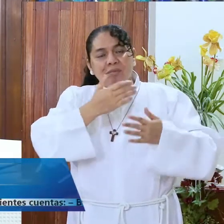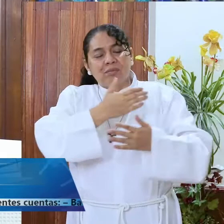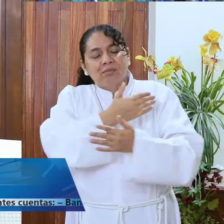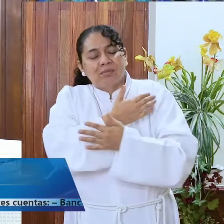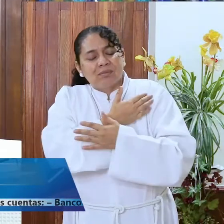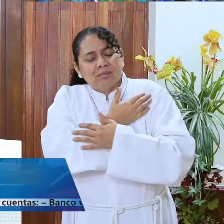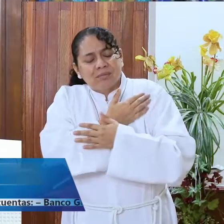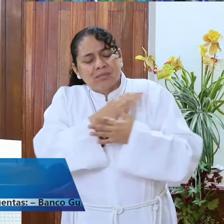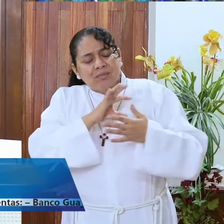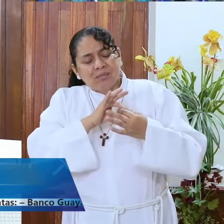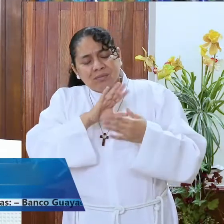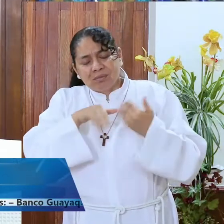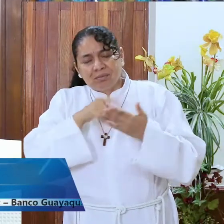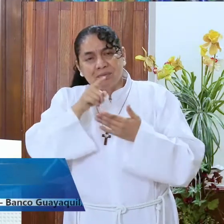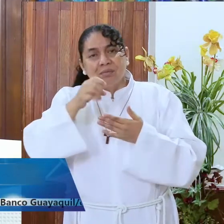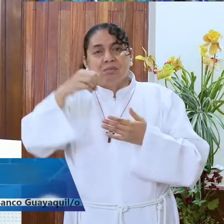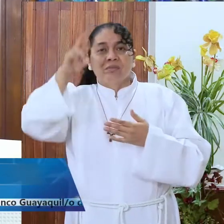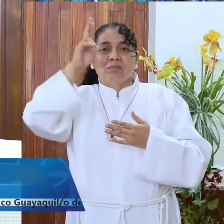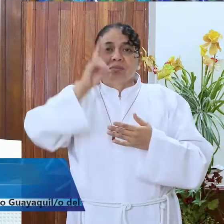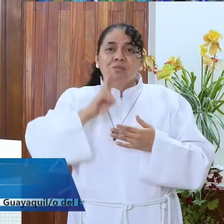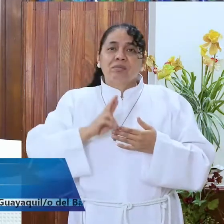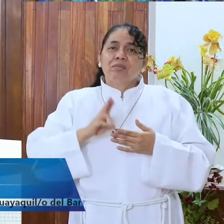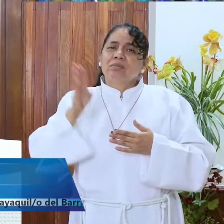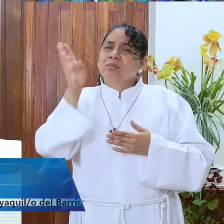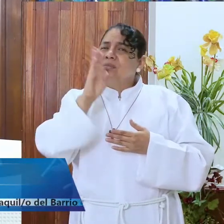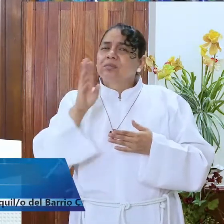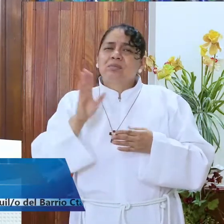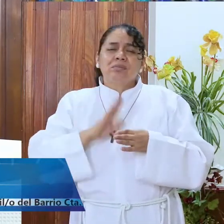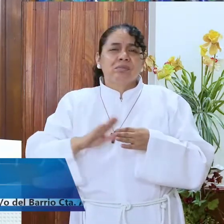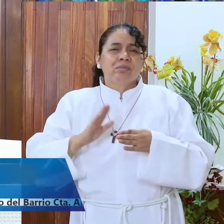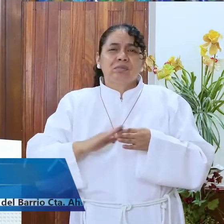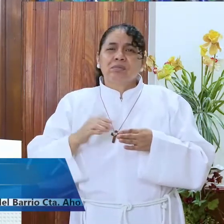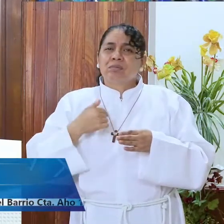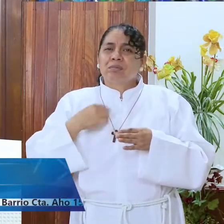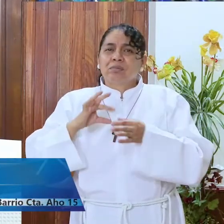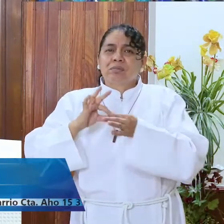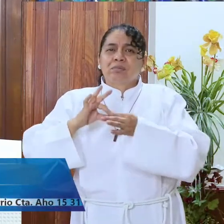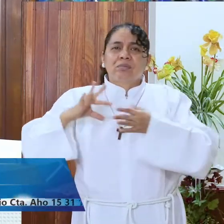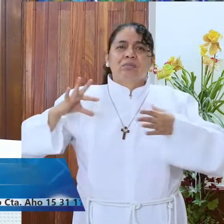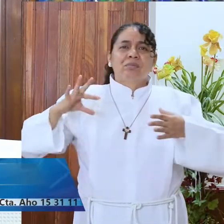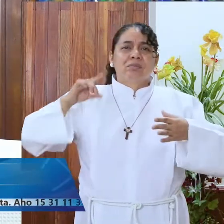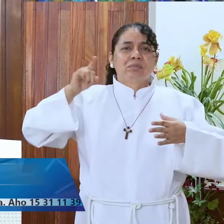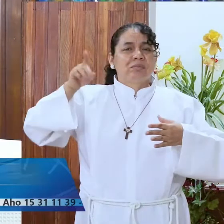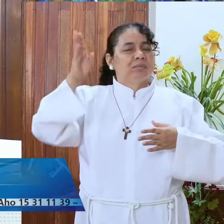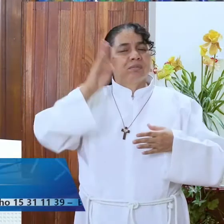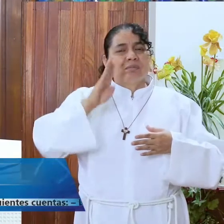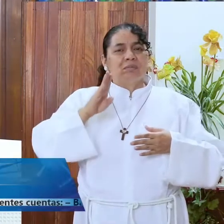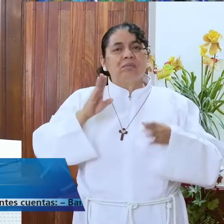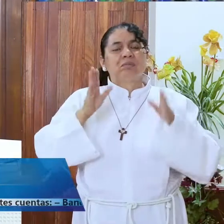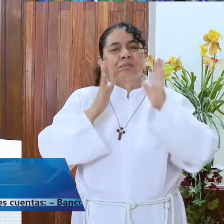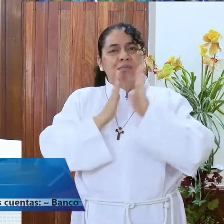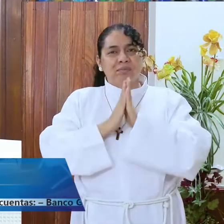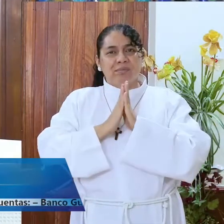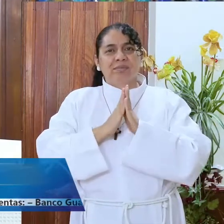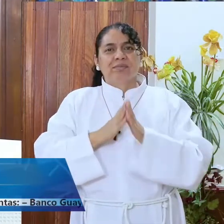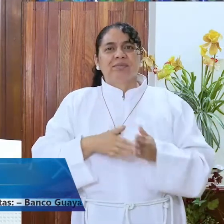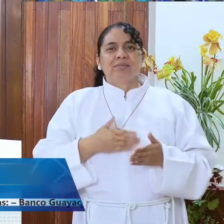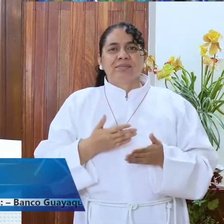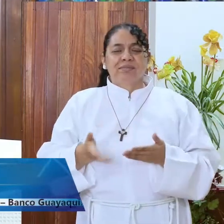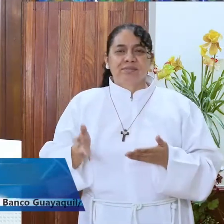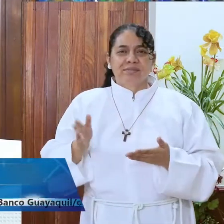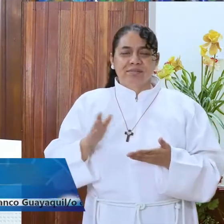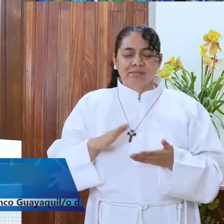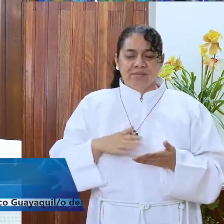me uno todo a ti por señor no permitas que jamás me aparte de ti amén y